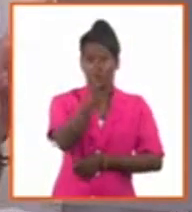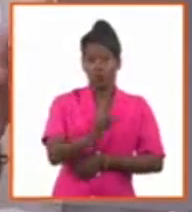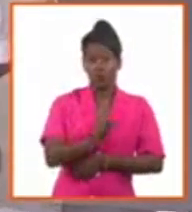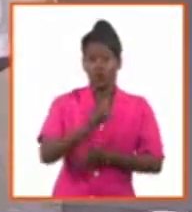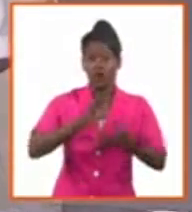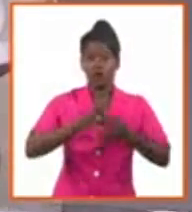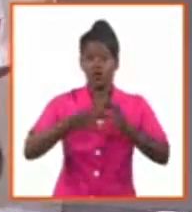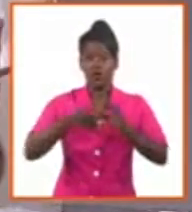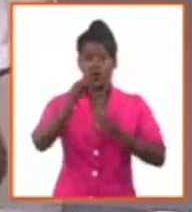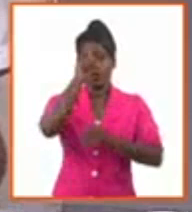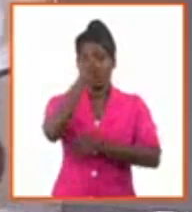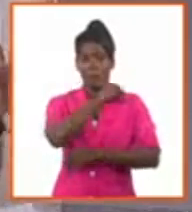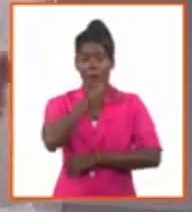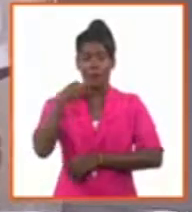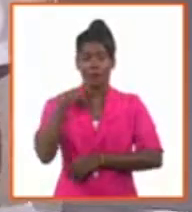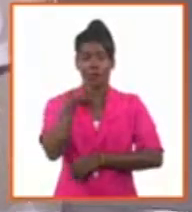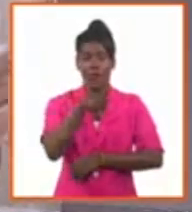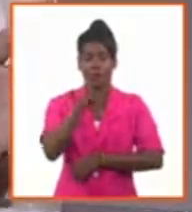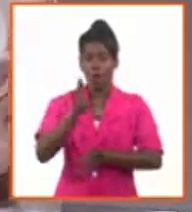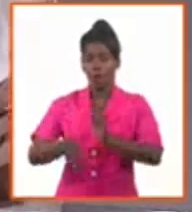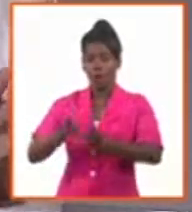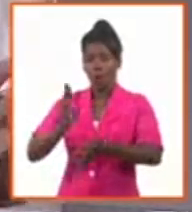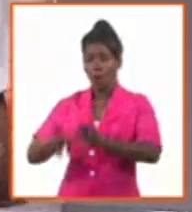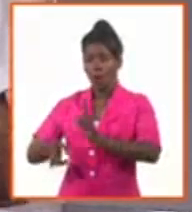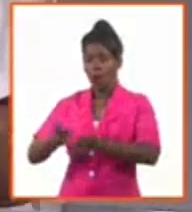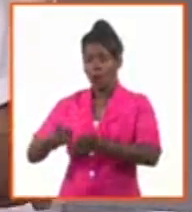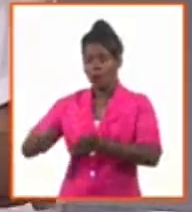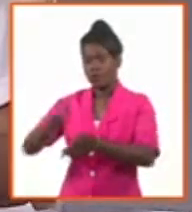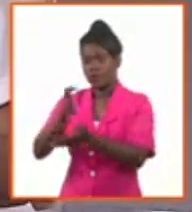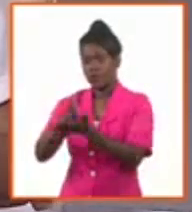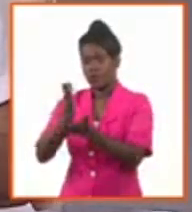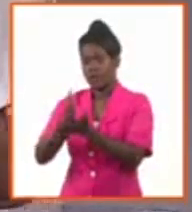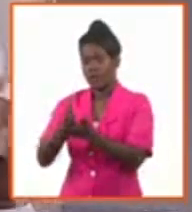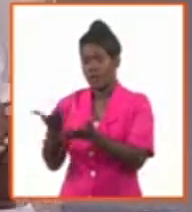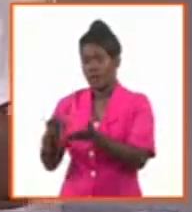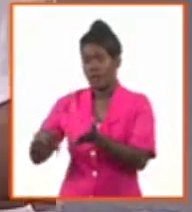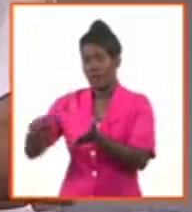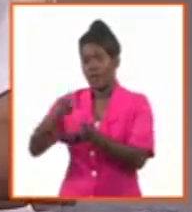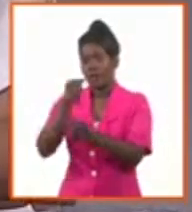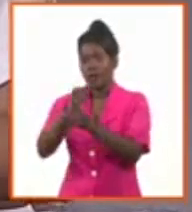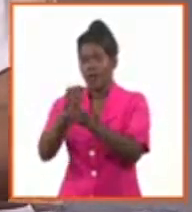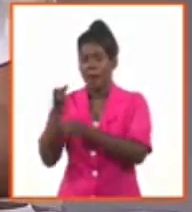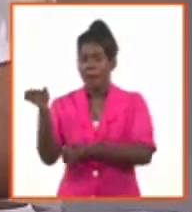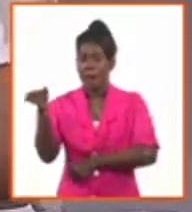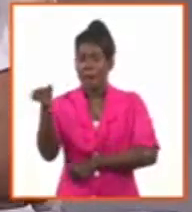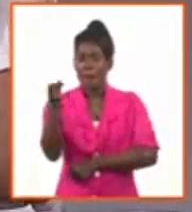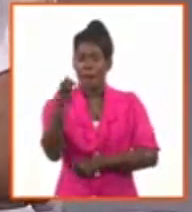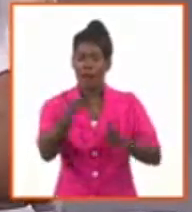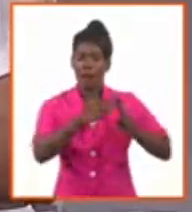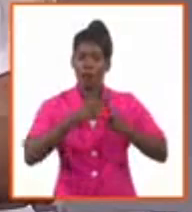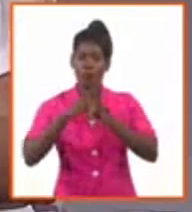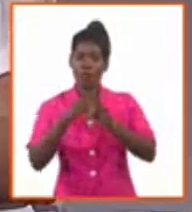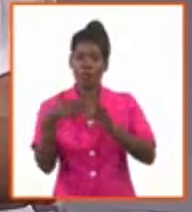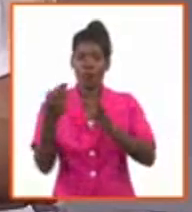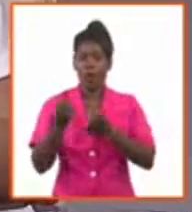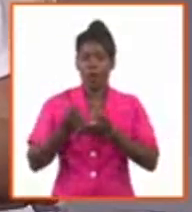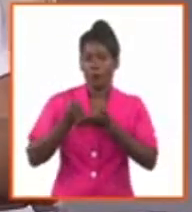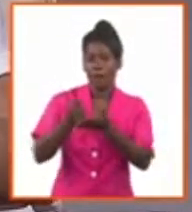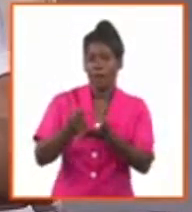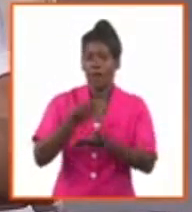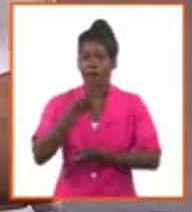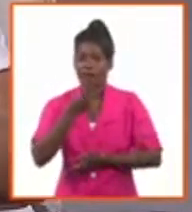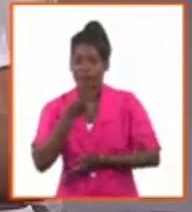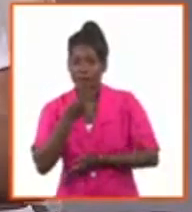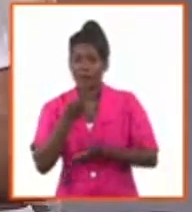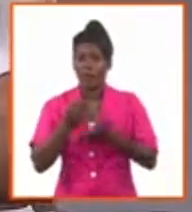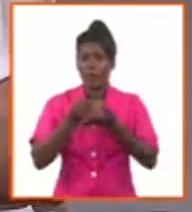conduciendo la participación de estudiantes del MES, confluían según convivían en consejos populares, y esto logró una articulación y una